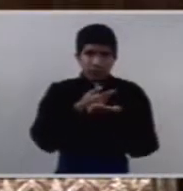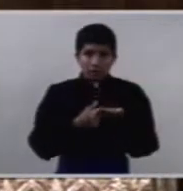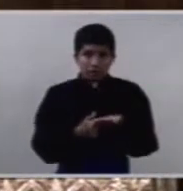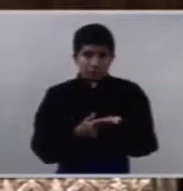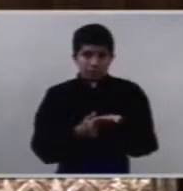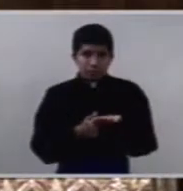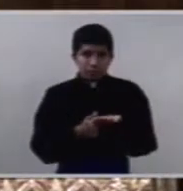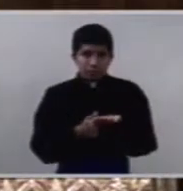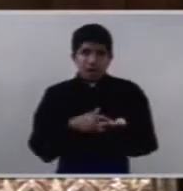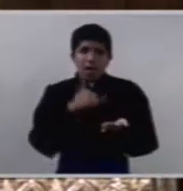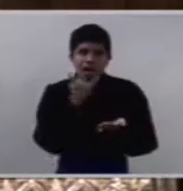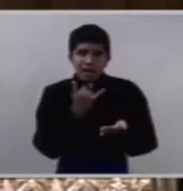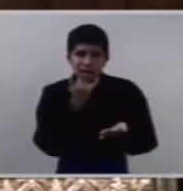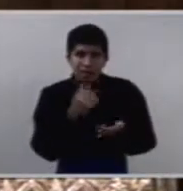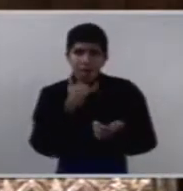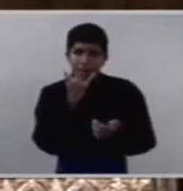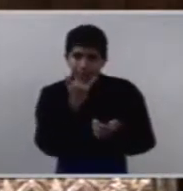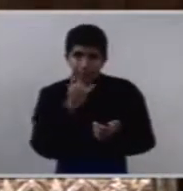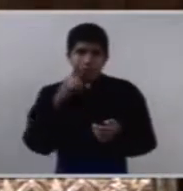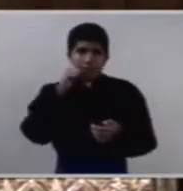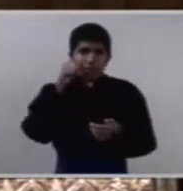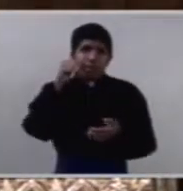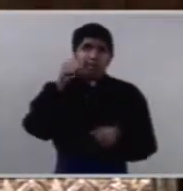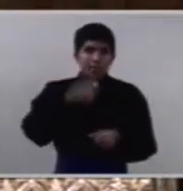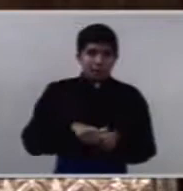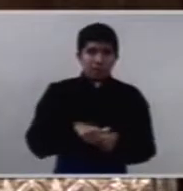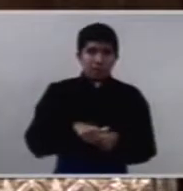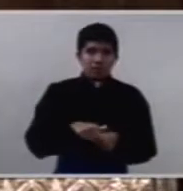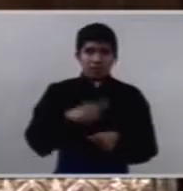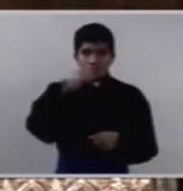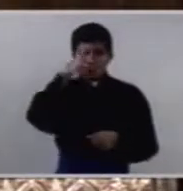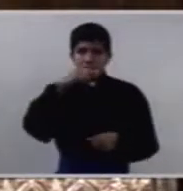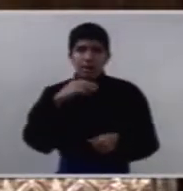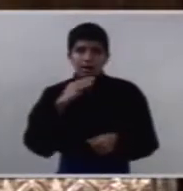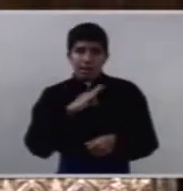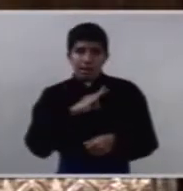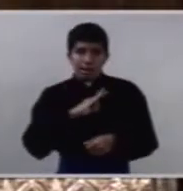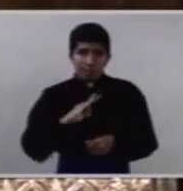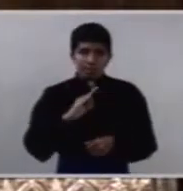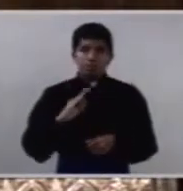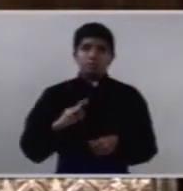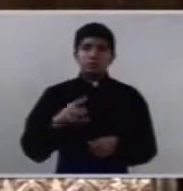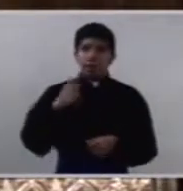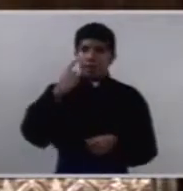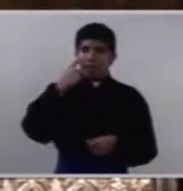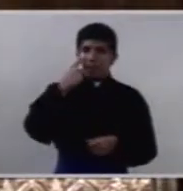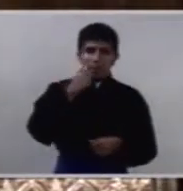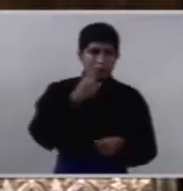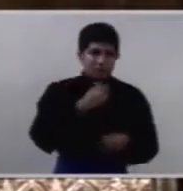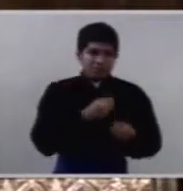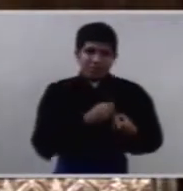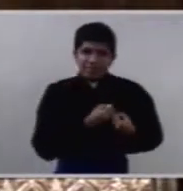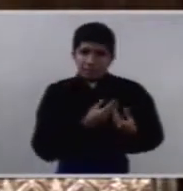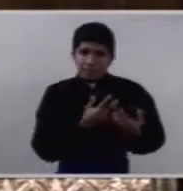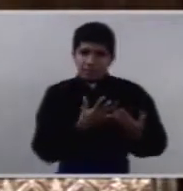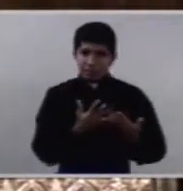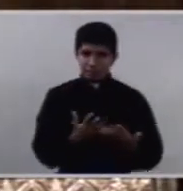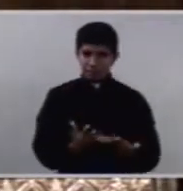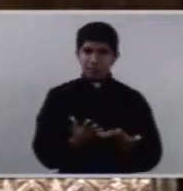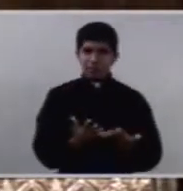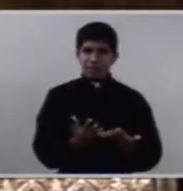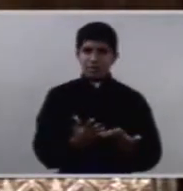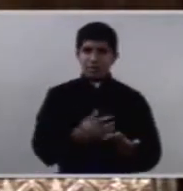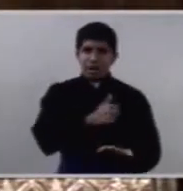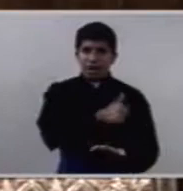el error y el pecado, para poder así mirar con misericordia